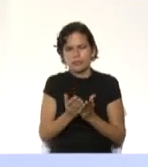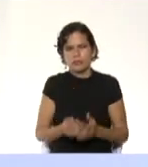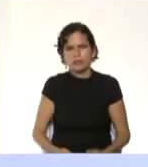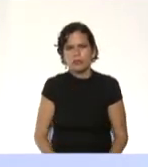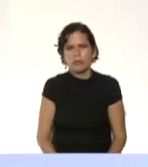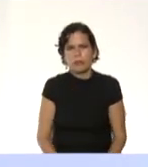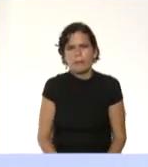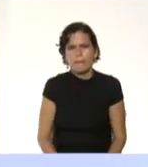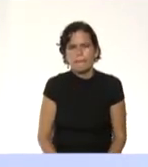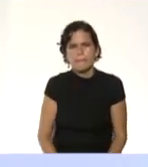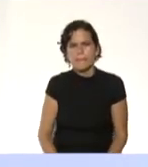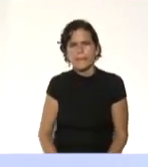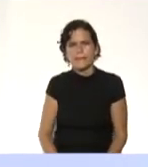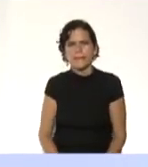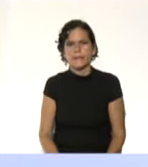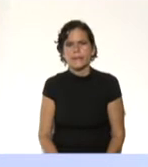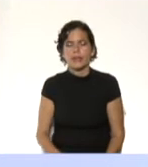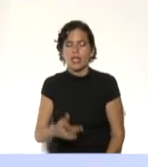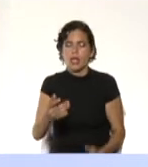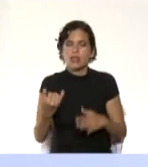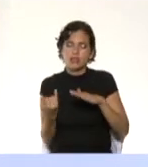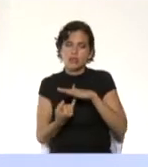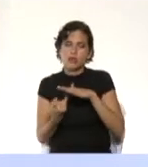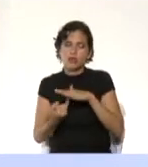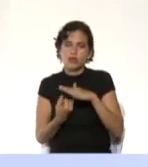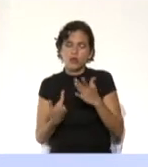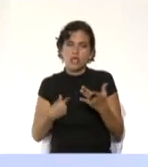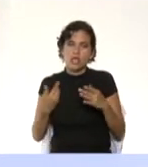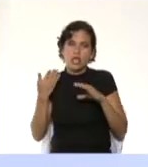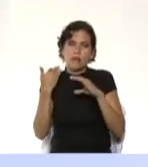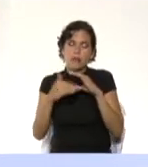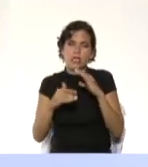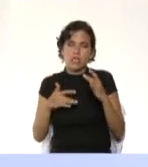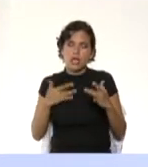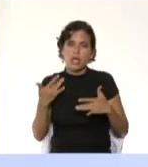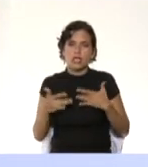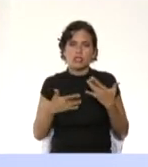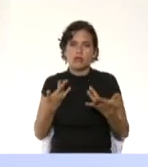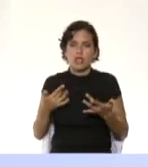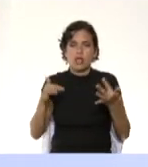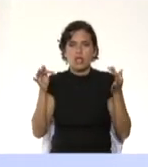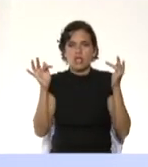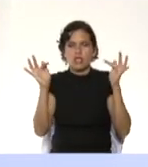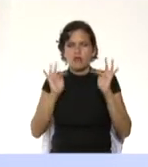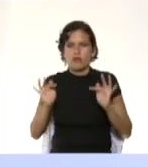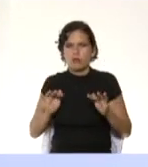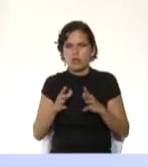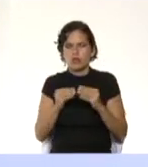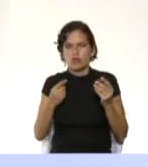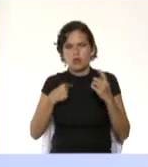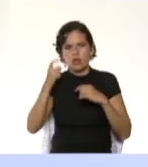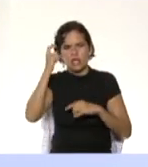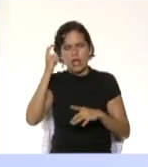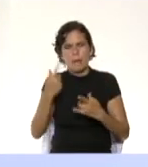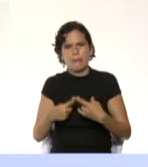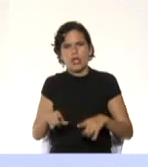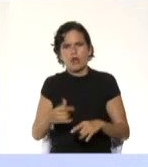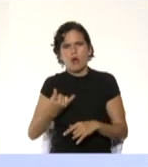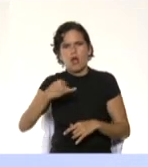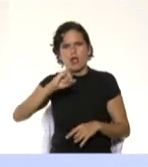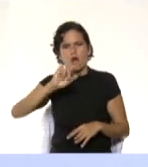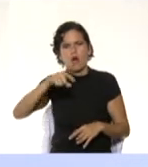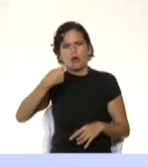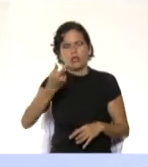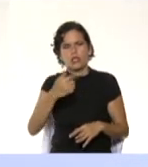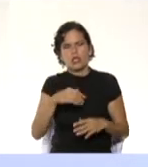instituciones que mandan las actividades de manera diaria, pero hay otras que las mandan semanal a través del